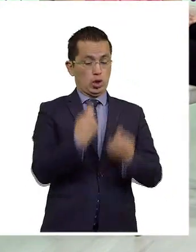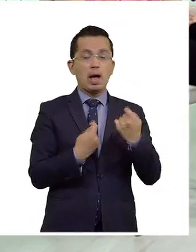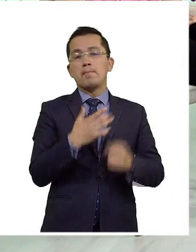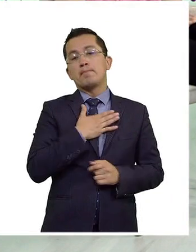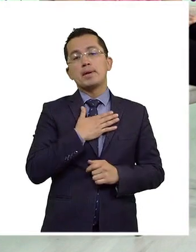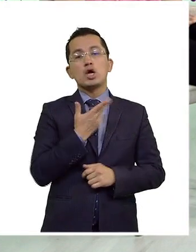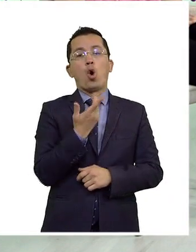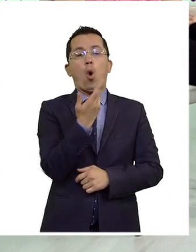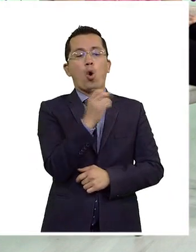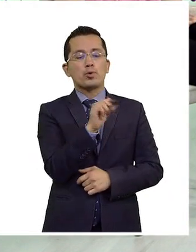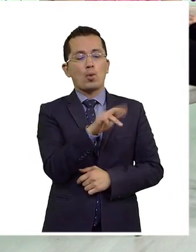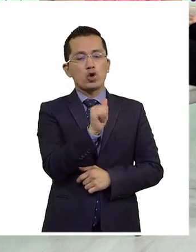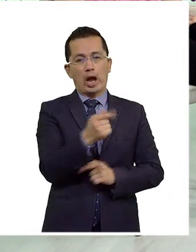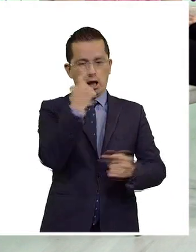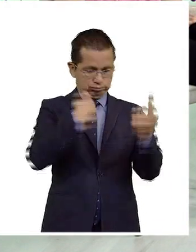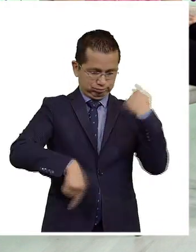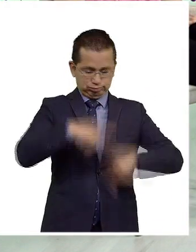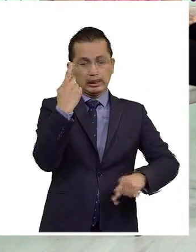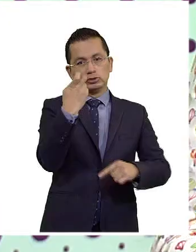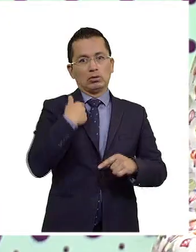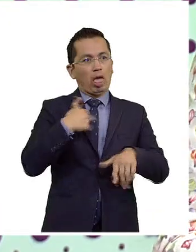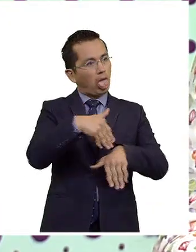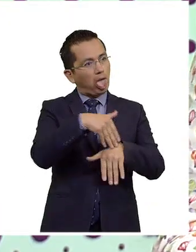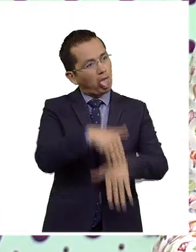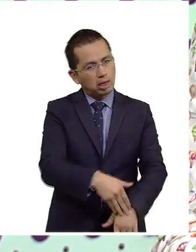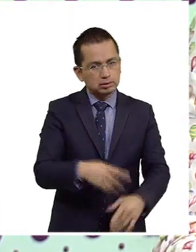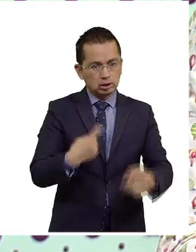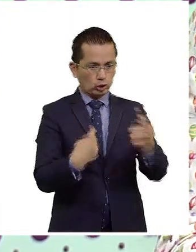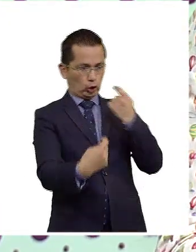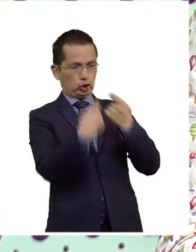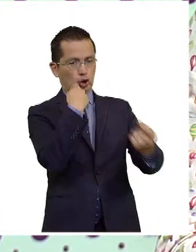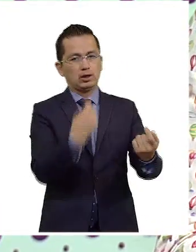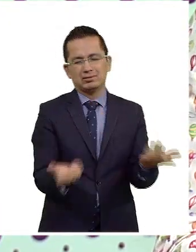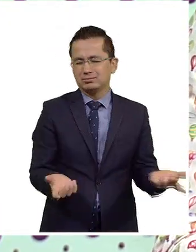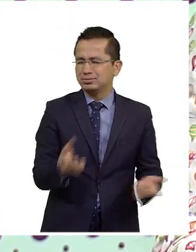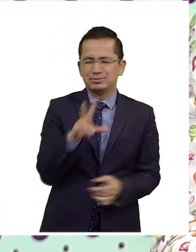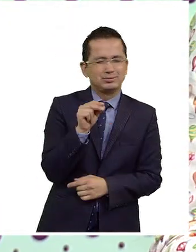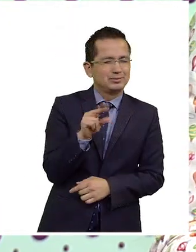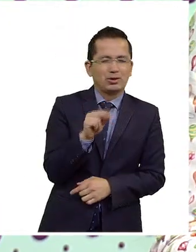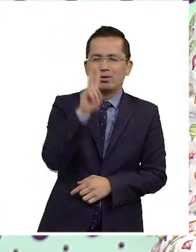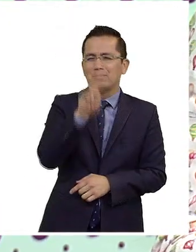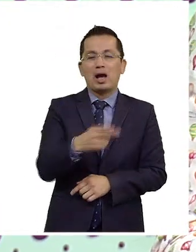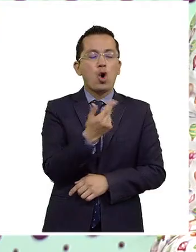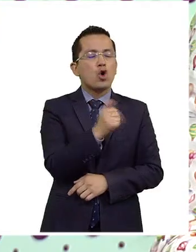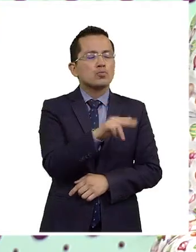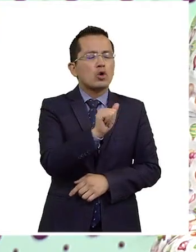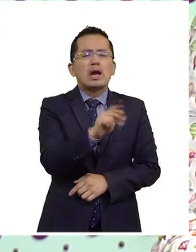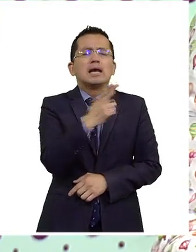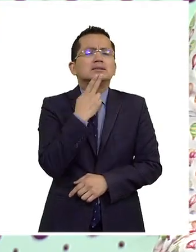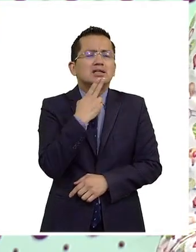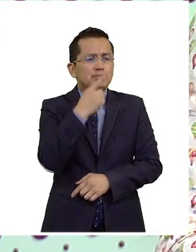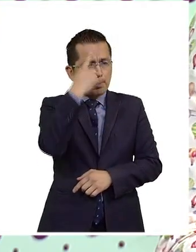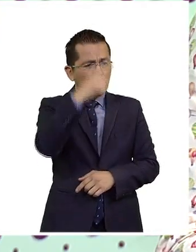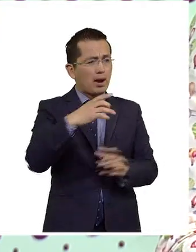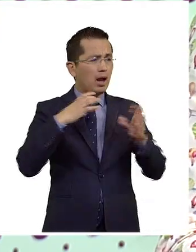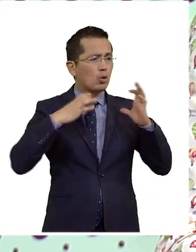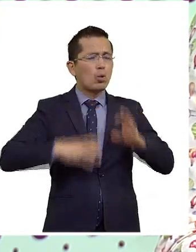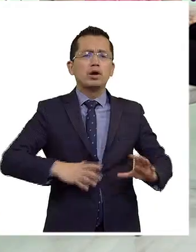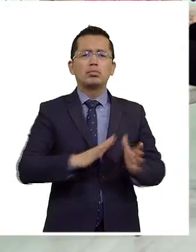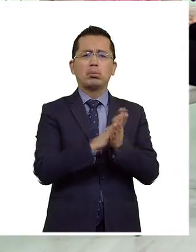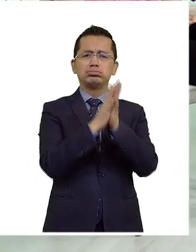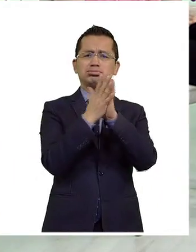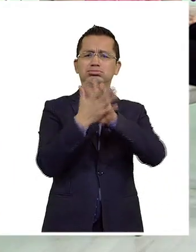se corresponde por las hormonas que tienes en tu cuerpo. Pero no es así. Claro. Las hormonas generan un desarrollo físico, un